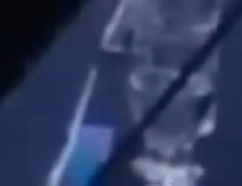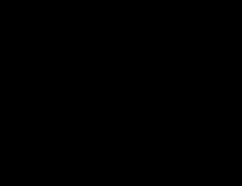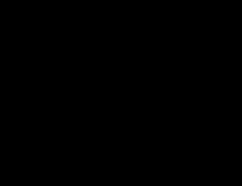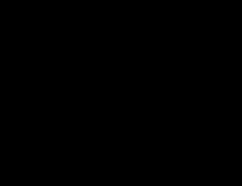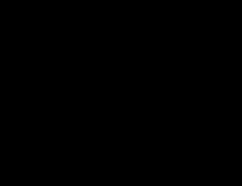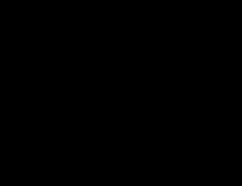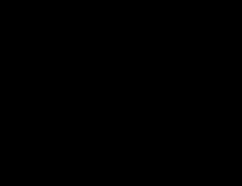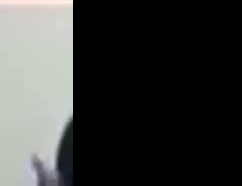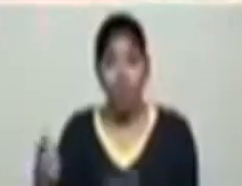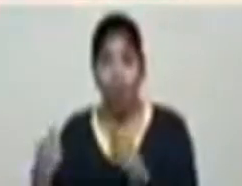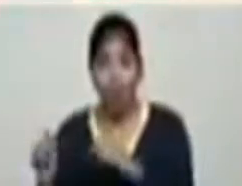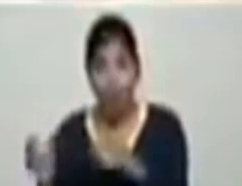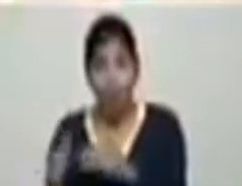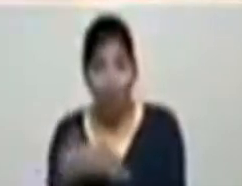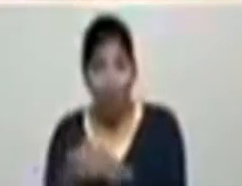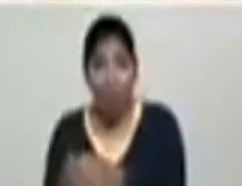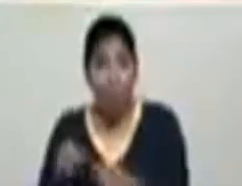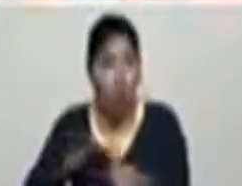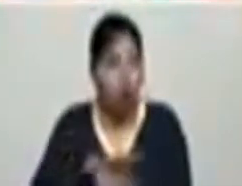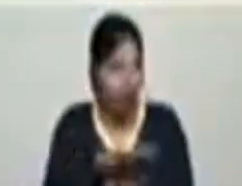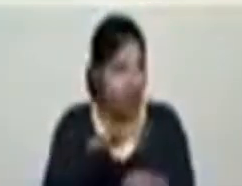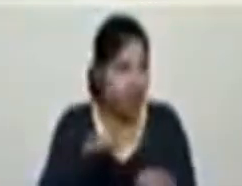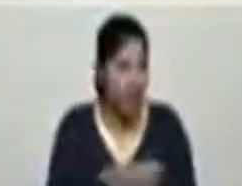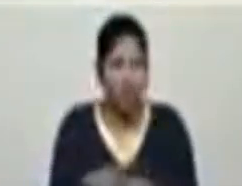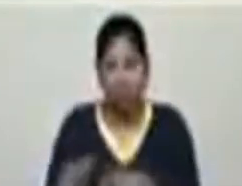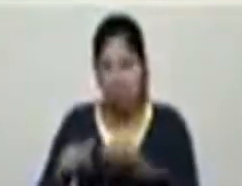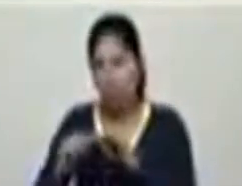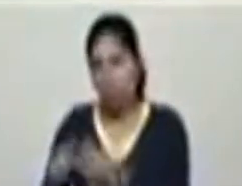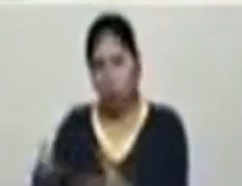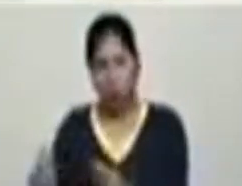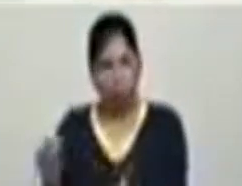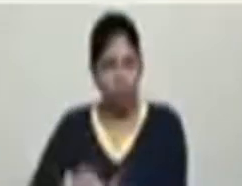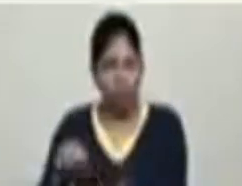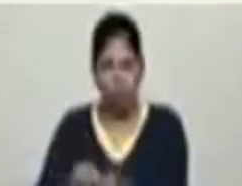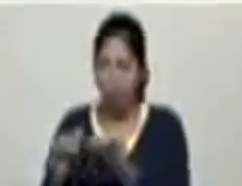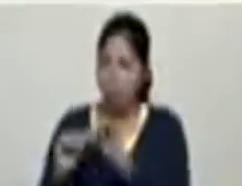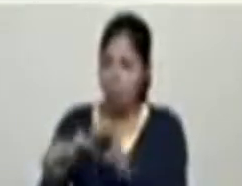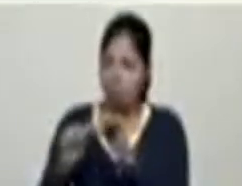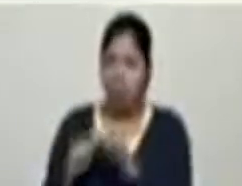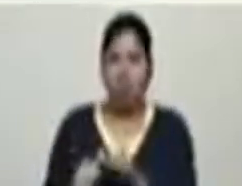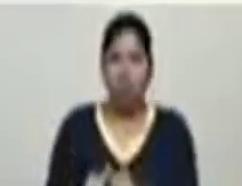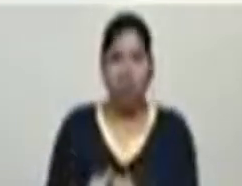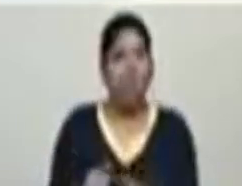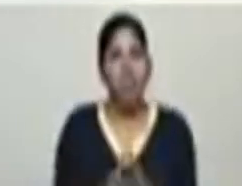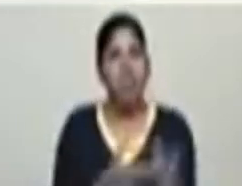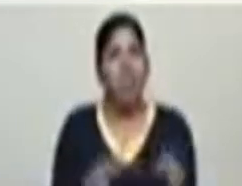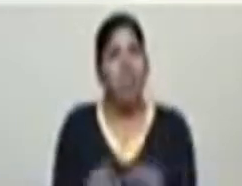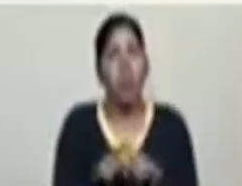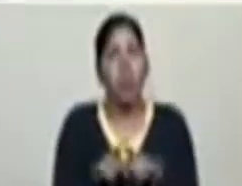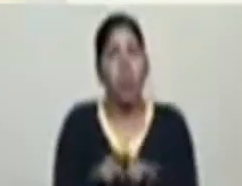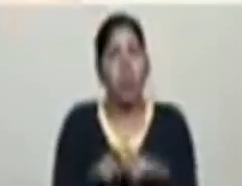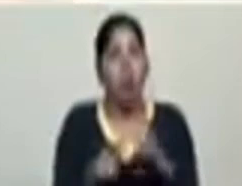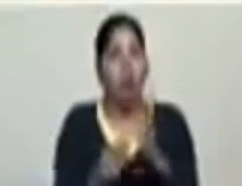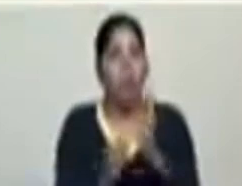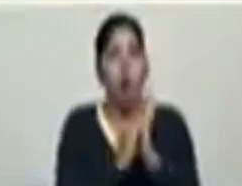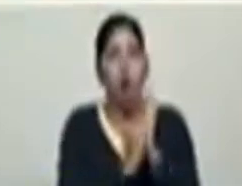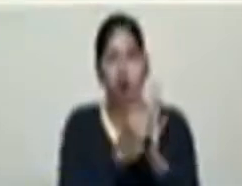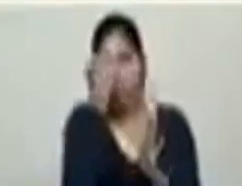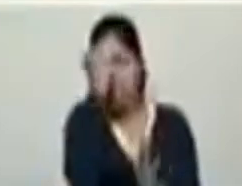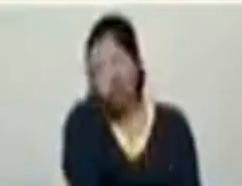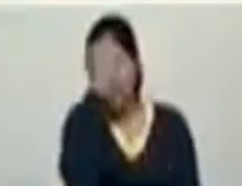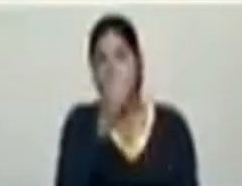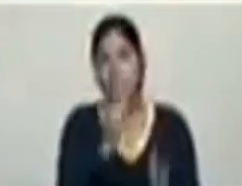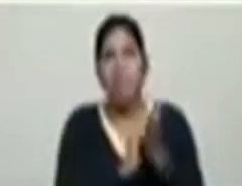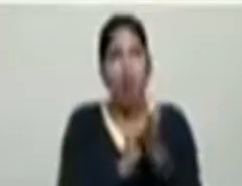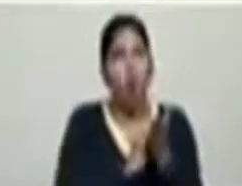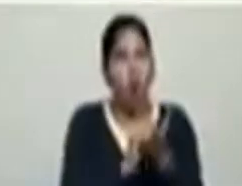necesidad por culpa del dictador Nicolás Maduro que sabemos es el responsable de acabar con la economía de todo un país Le repito señores